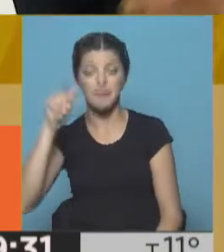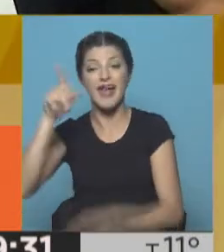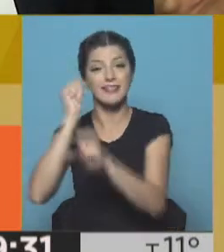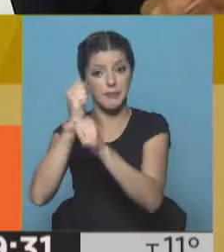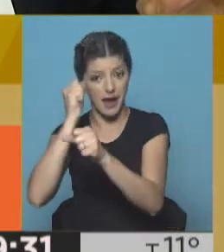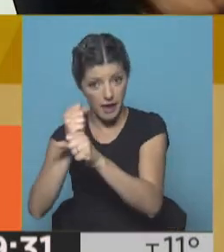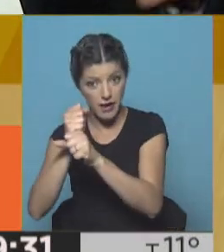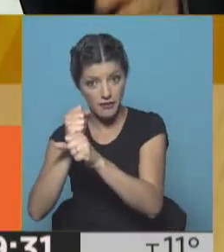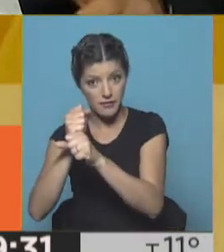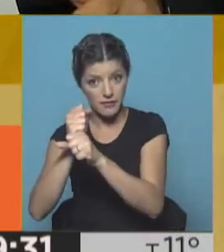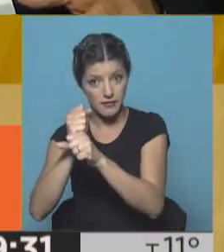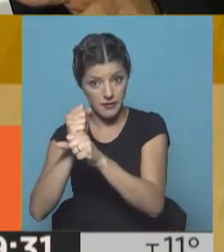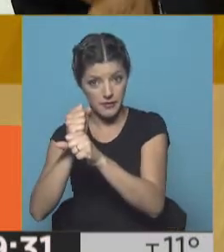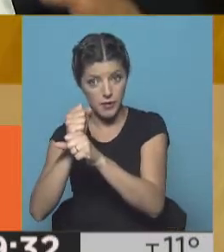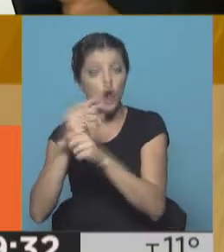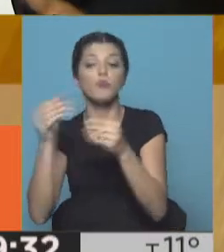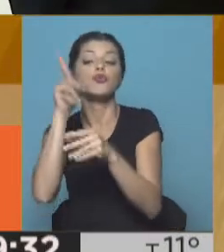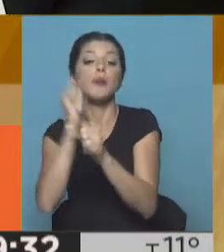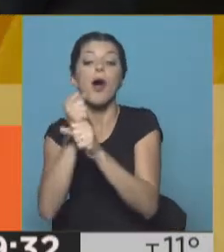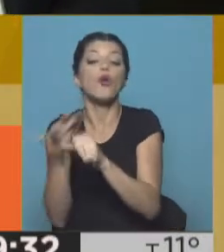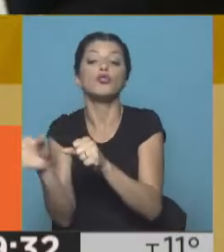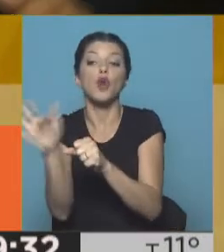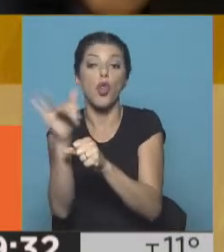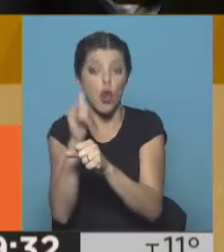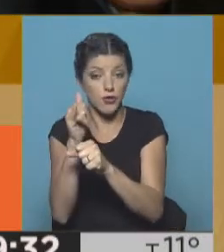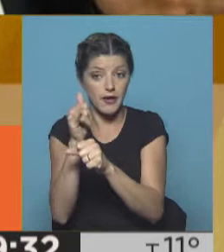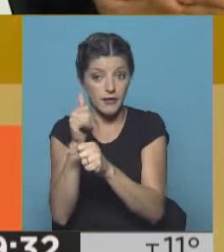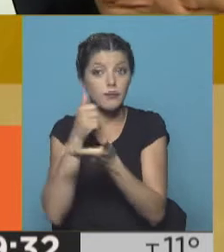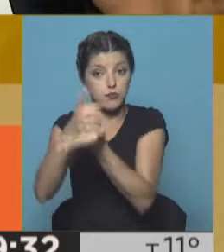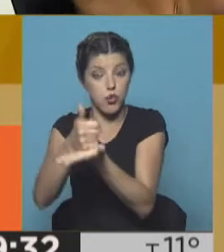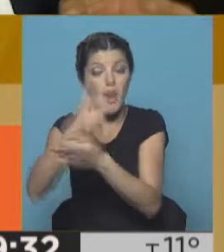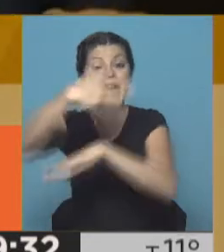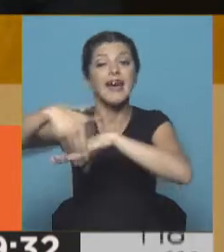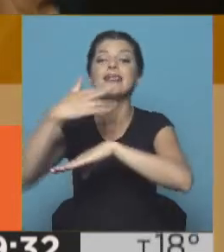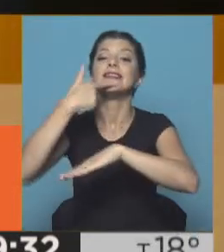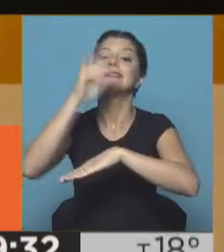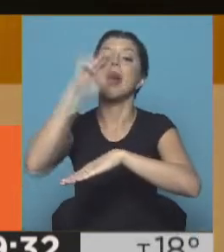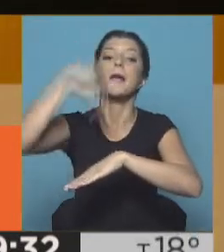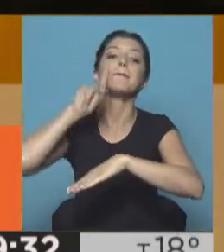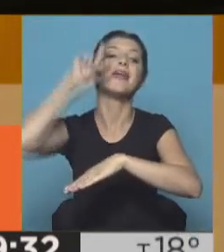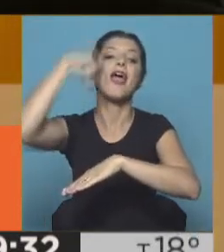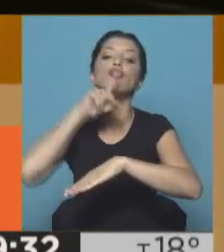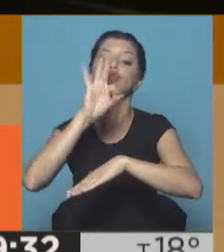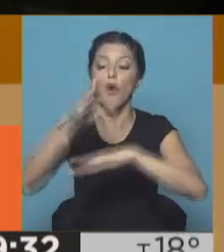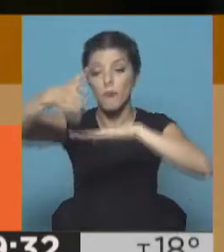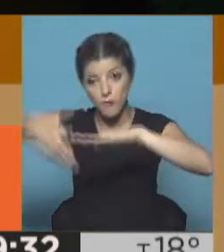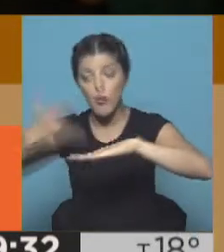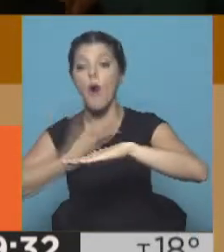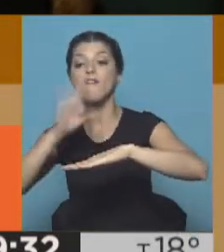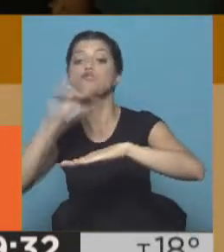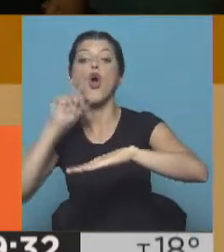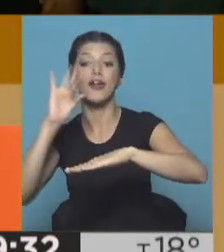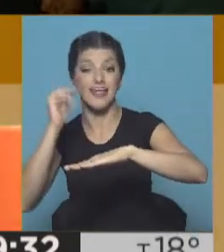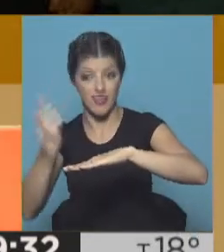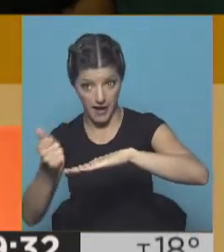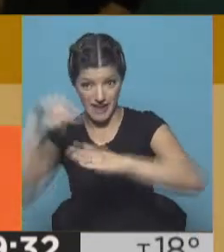se ubicaba en su tarea diaria en Sarmiento y Florida, en el microcentro porteño. Salió muy temprano